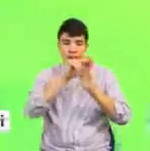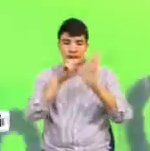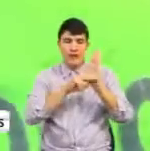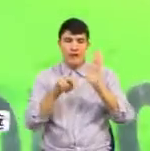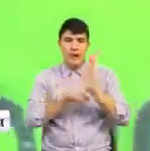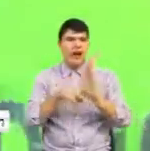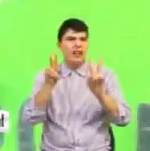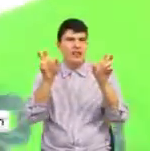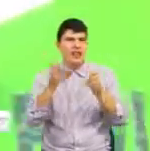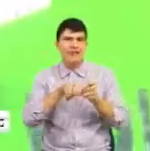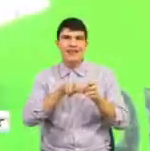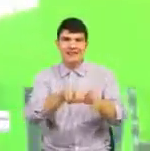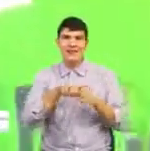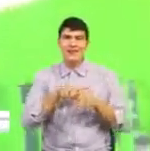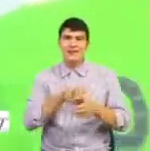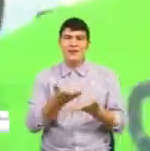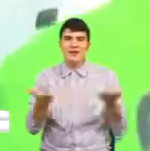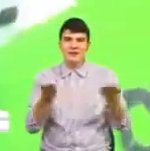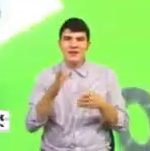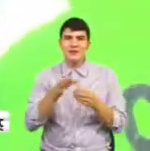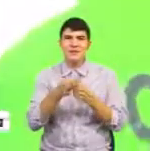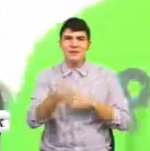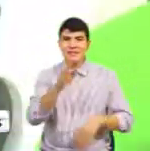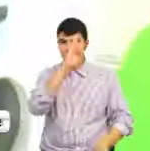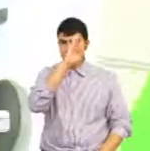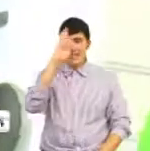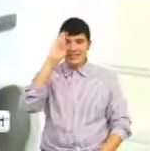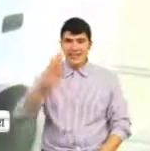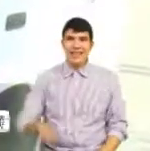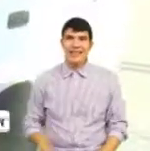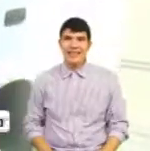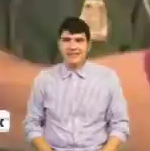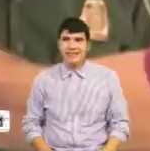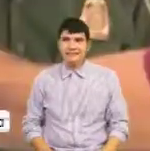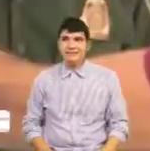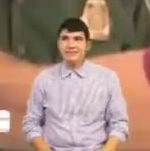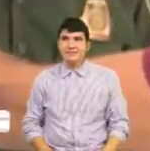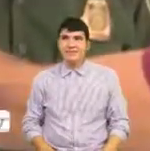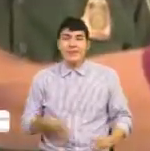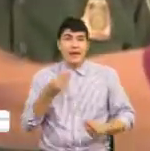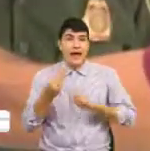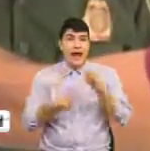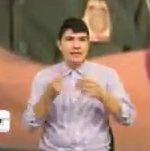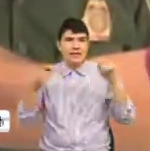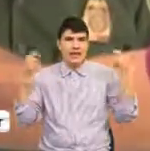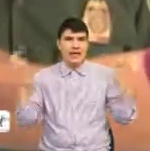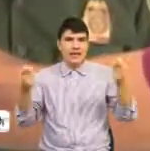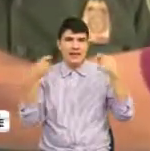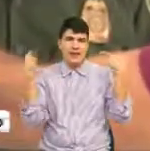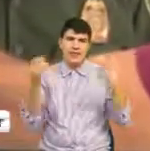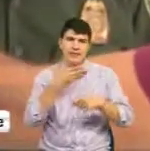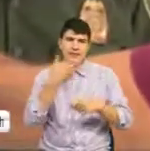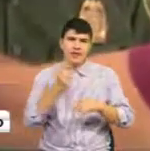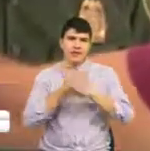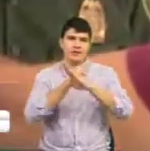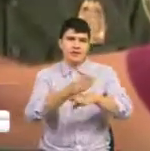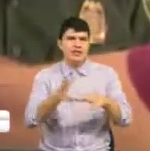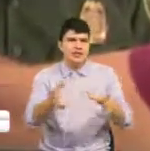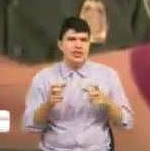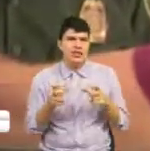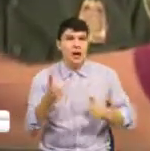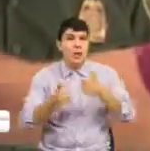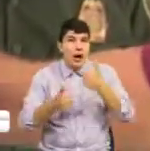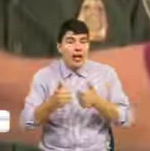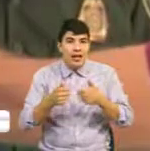de transportadores del municipio de San Gil. Para hacer campaña de nuestra mejor actividad en contra de la extorsión, es la campaña